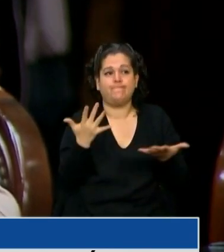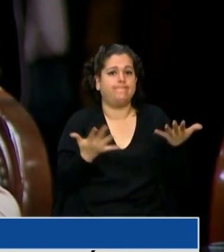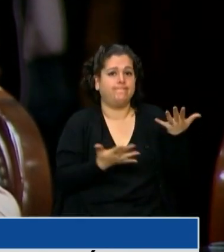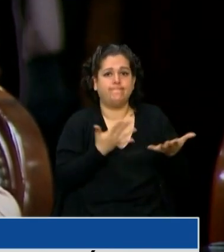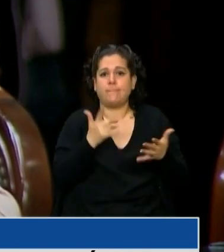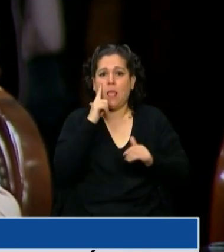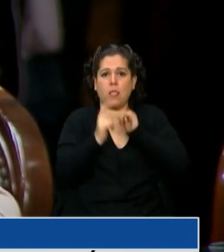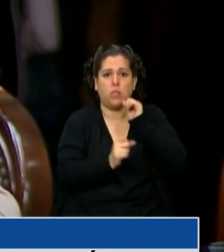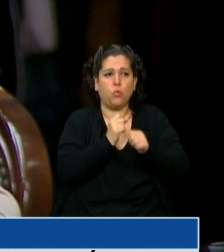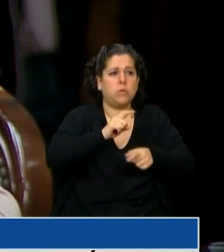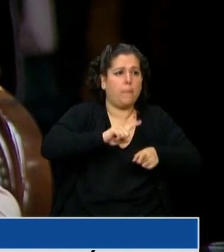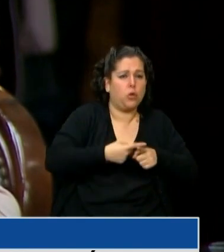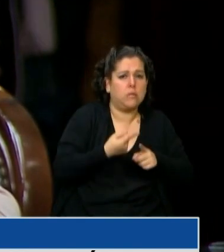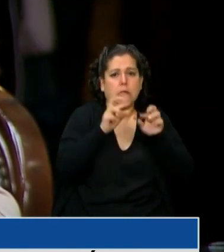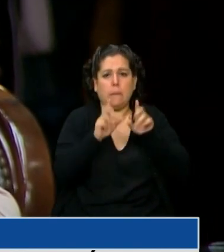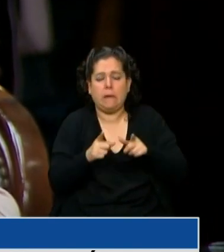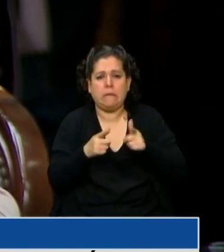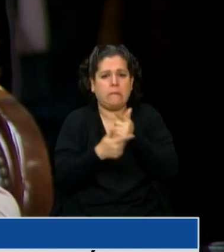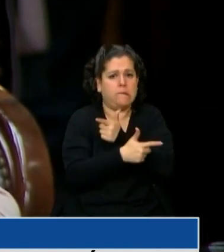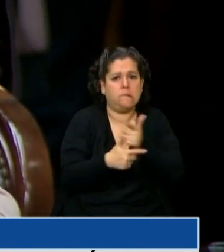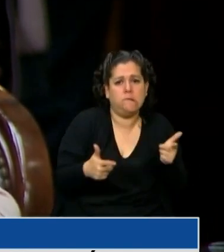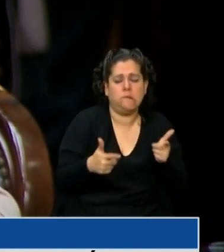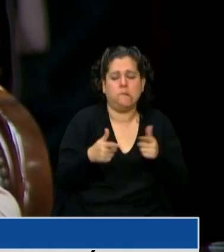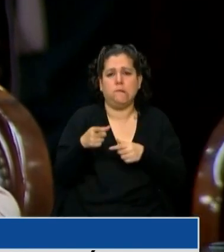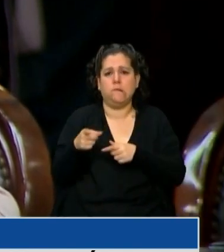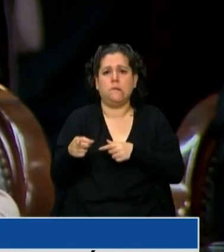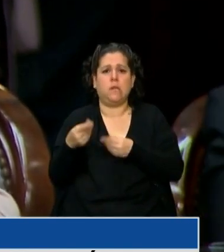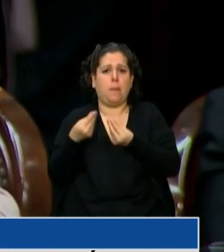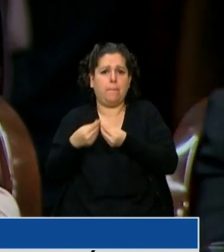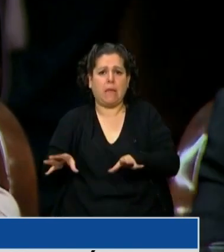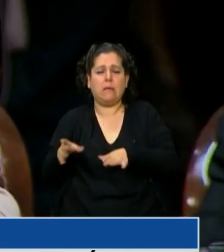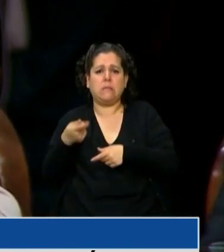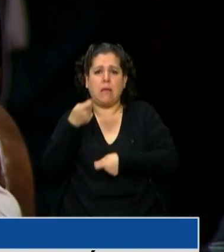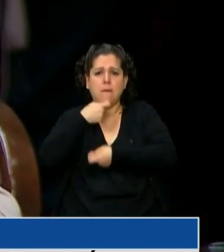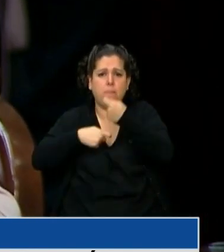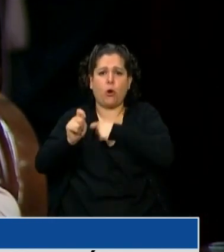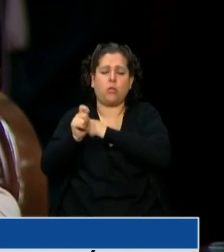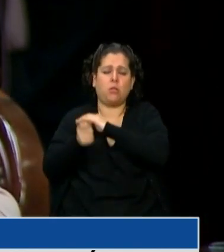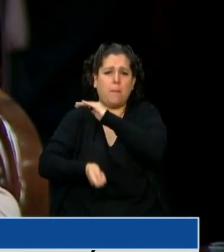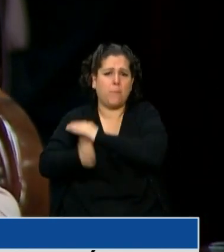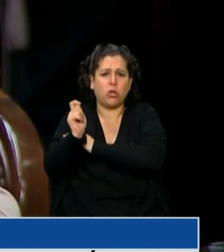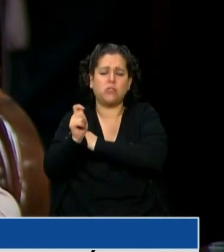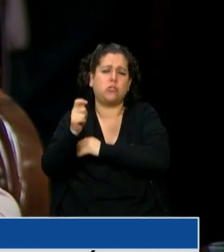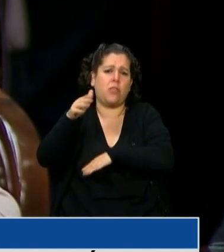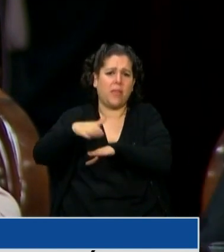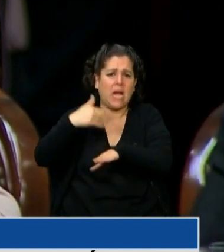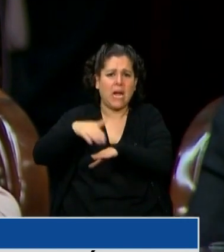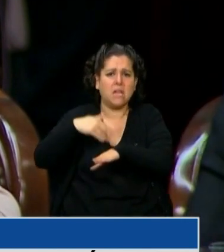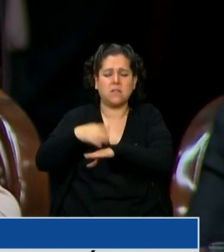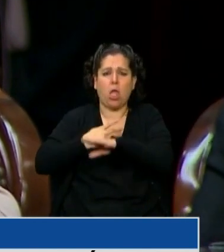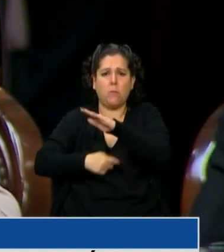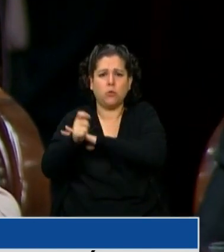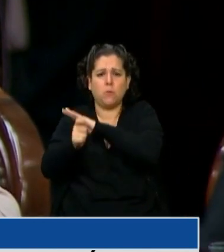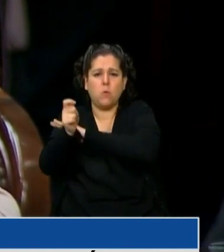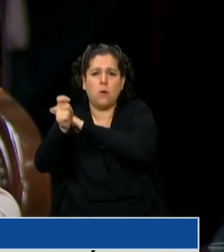políticas industriales, con la apertura indiscriminada de las importaciones del calzado terminado, se